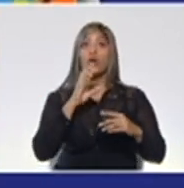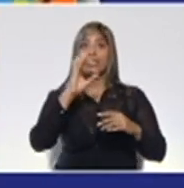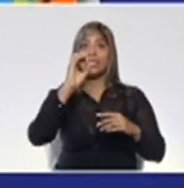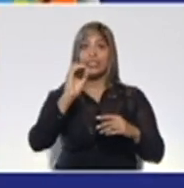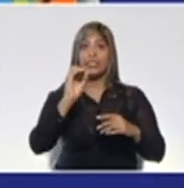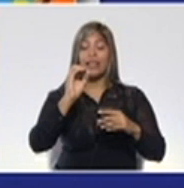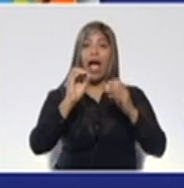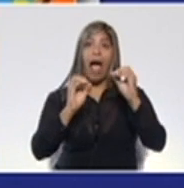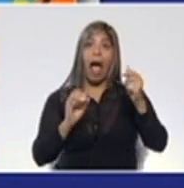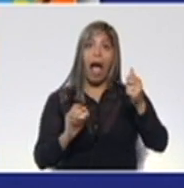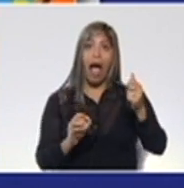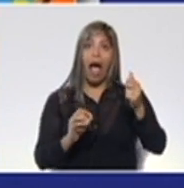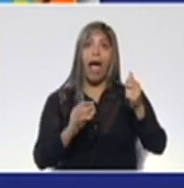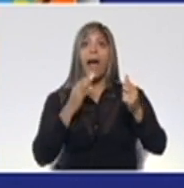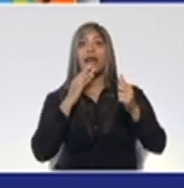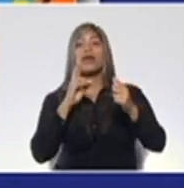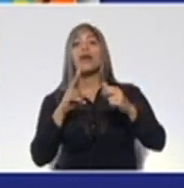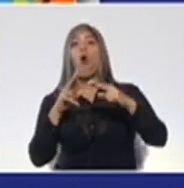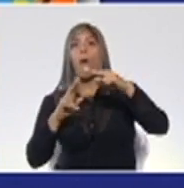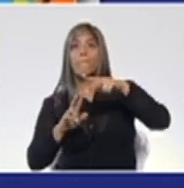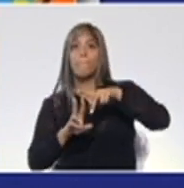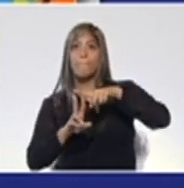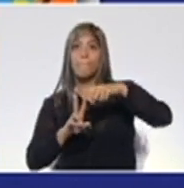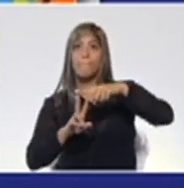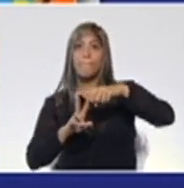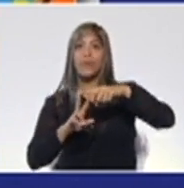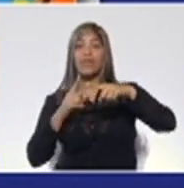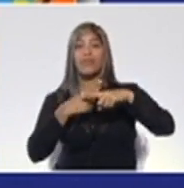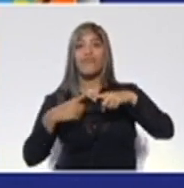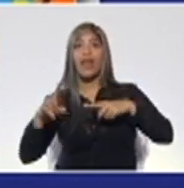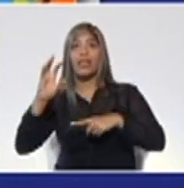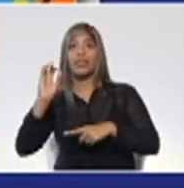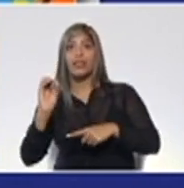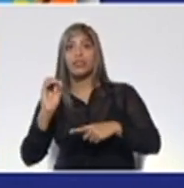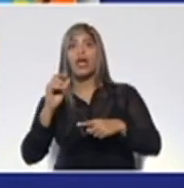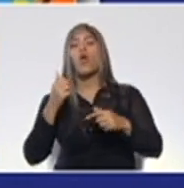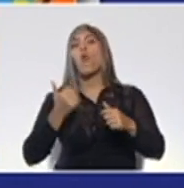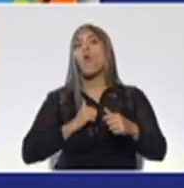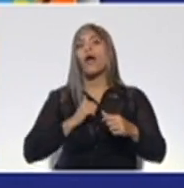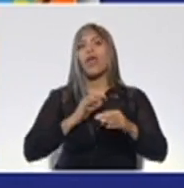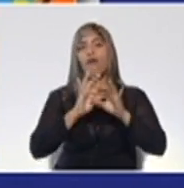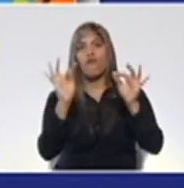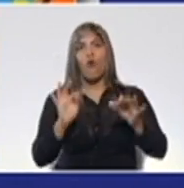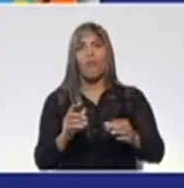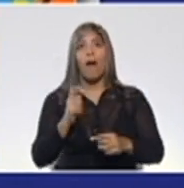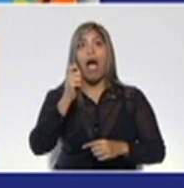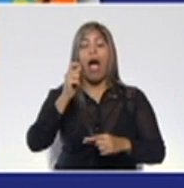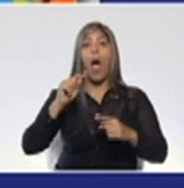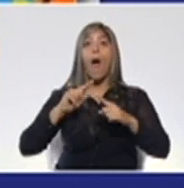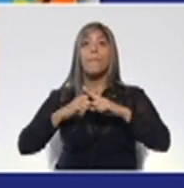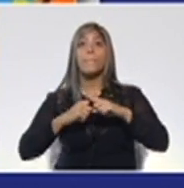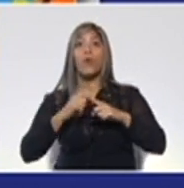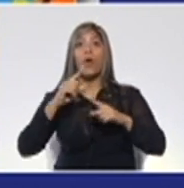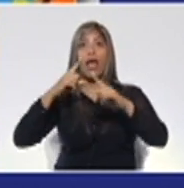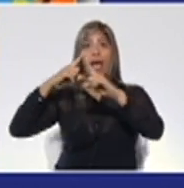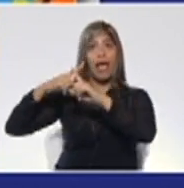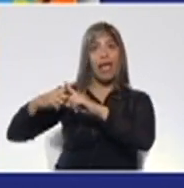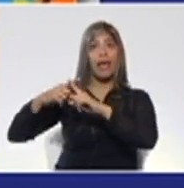0, tiene cualquiera de las formas. Nos encontramos con la expresión cuadrática, a por x cuadrado más b por x